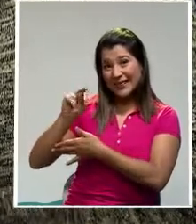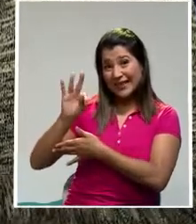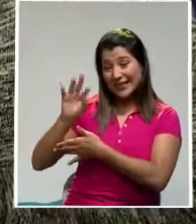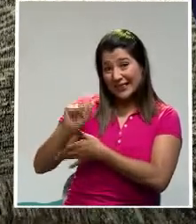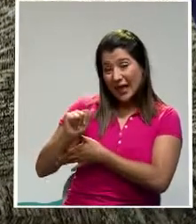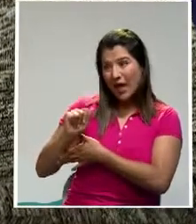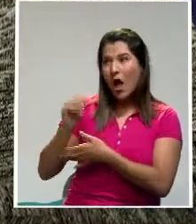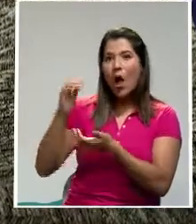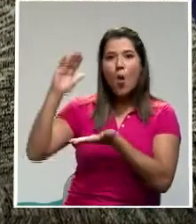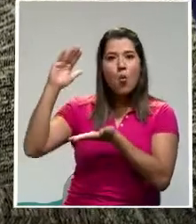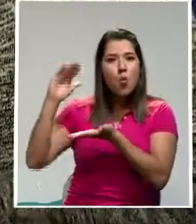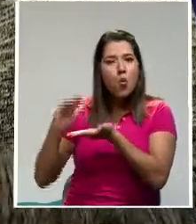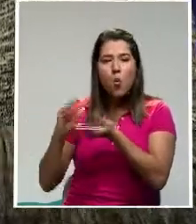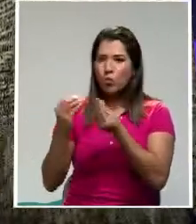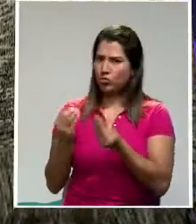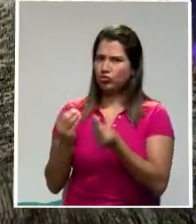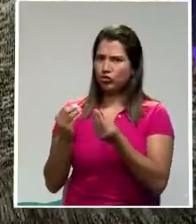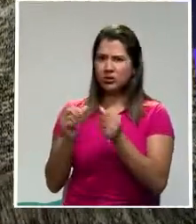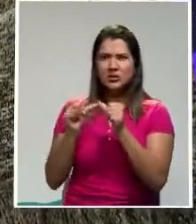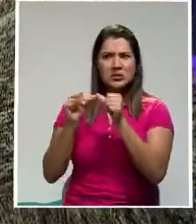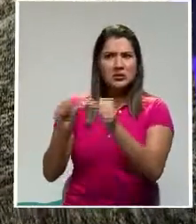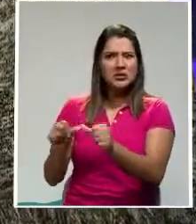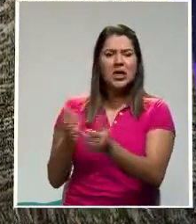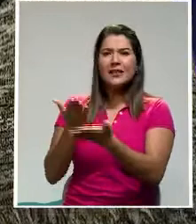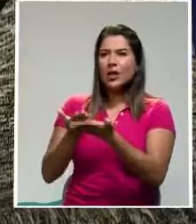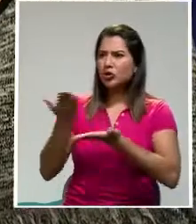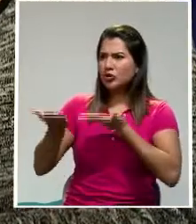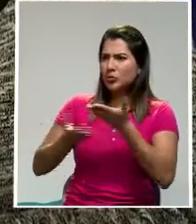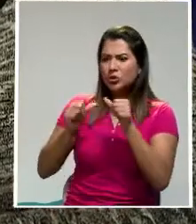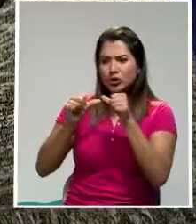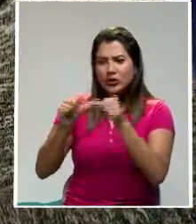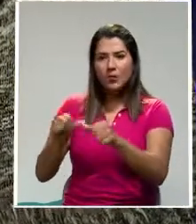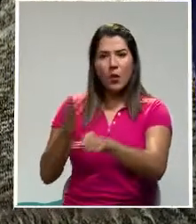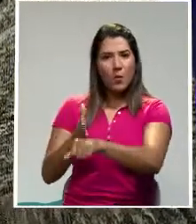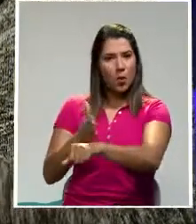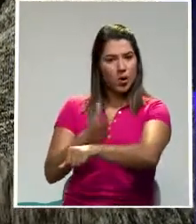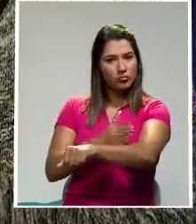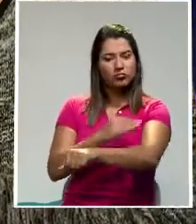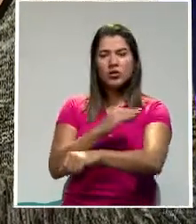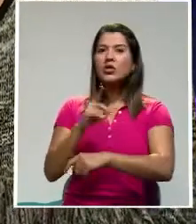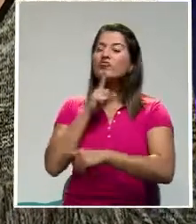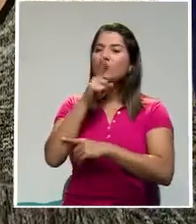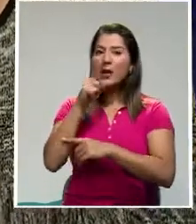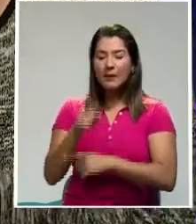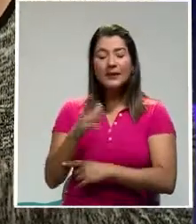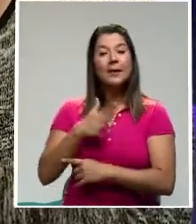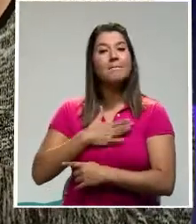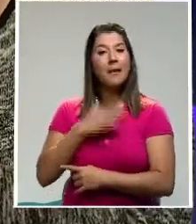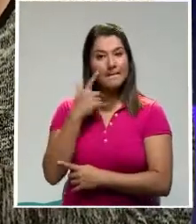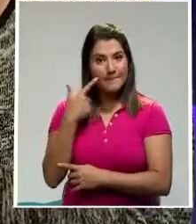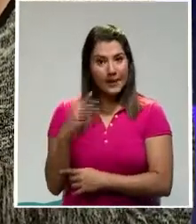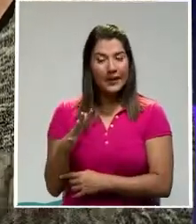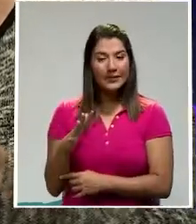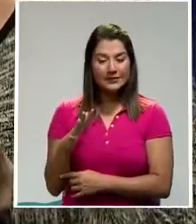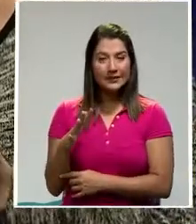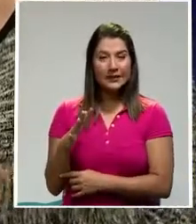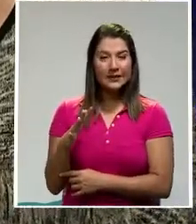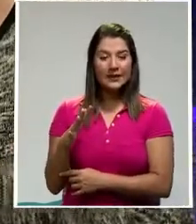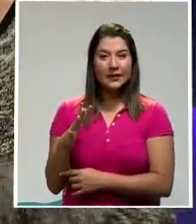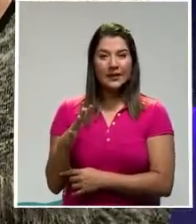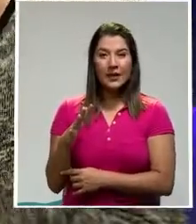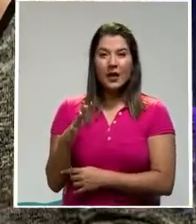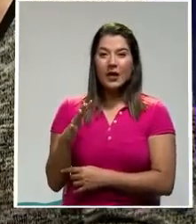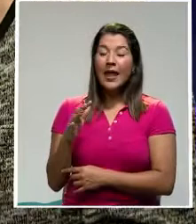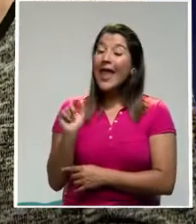Los servicios se siguen dando, seguimos progresando y de verdad que me parece que